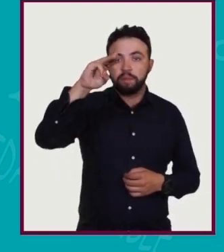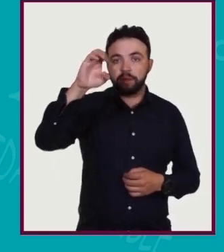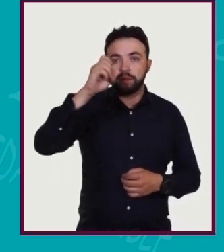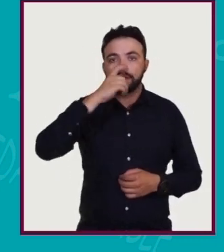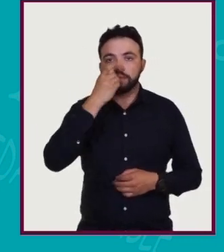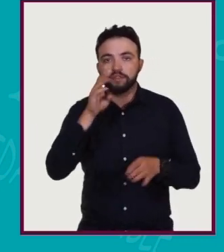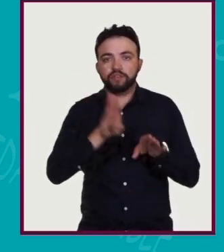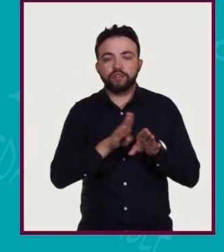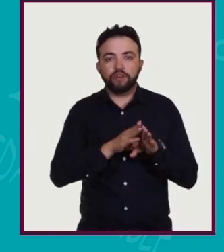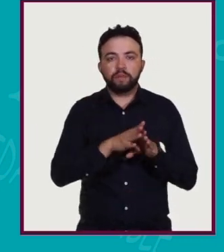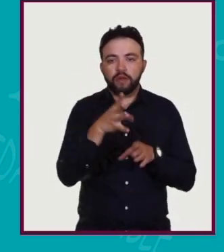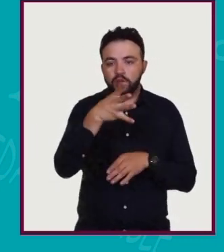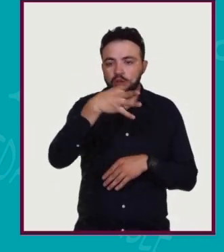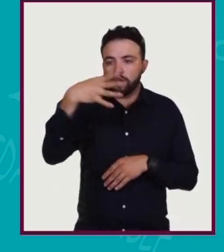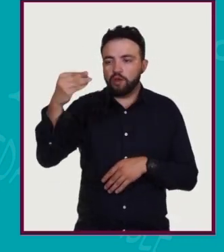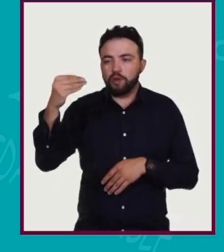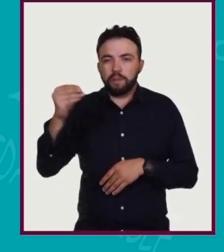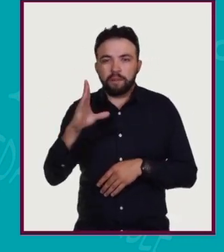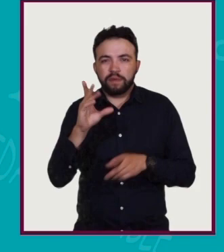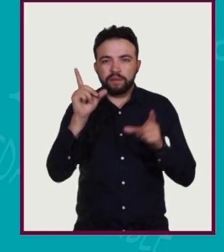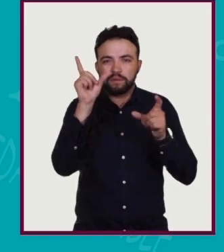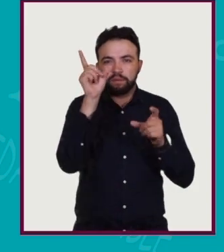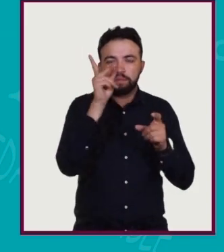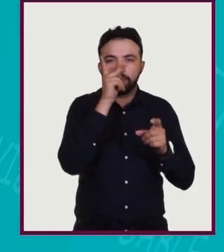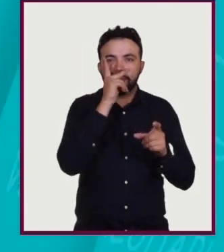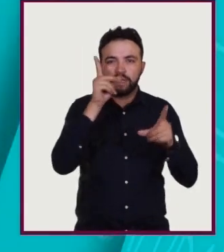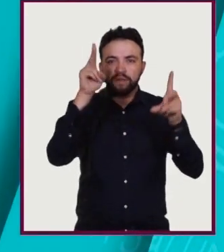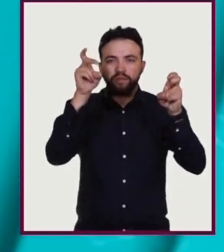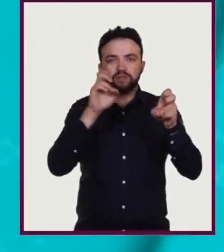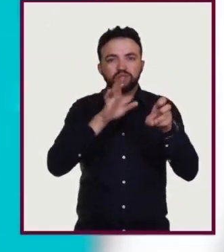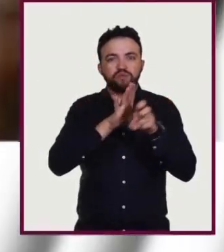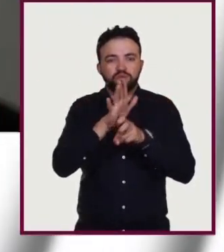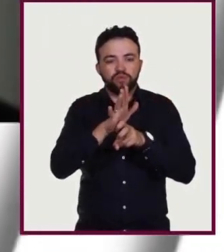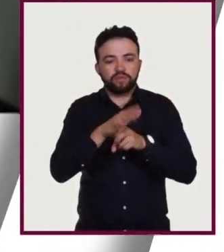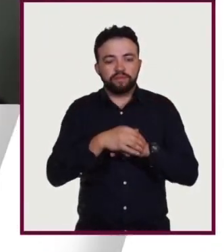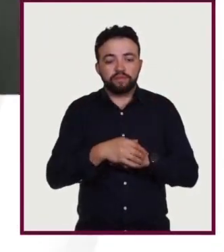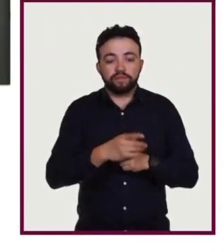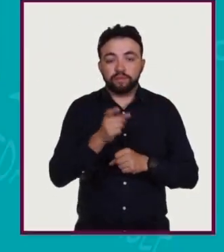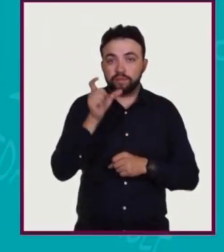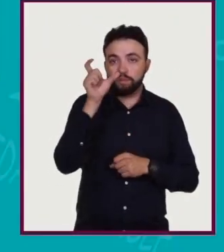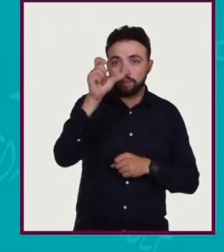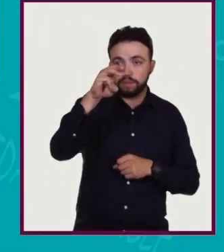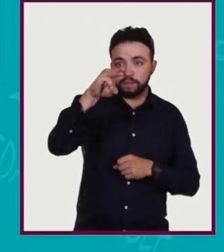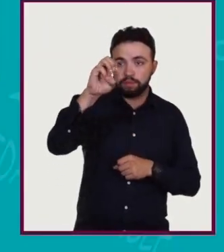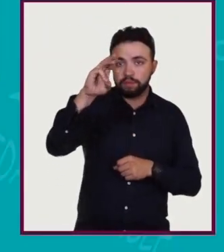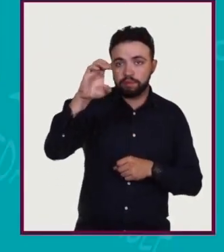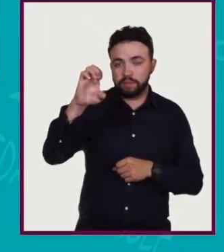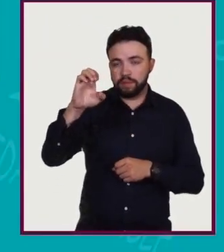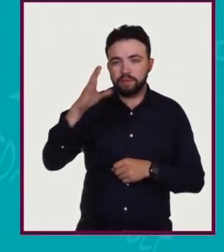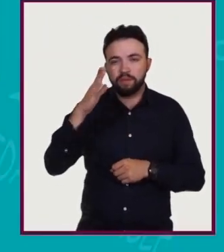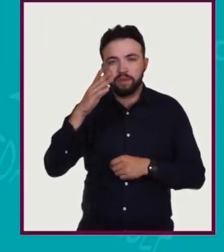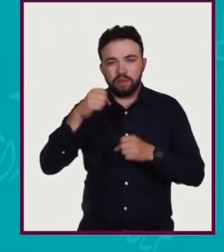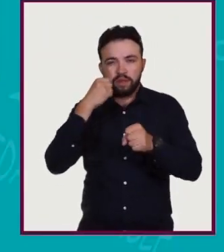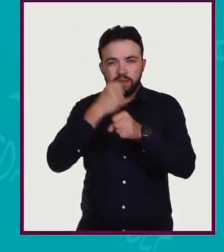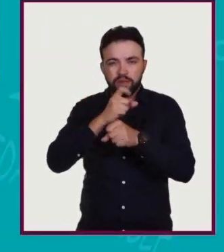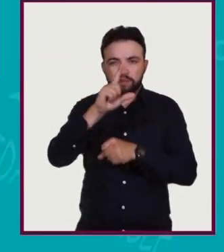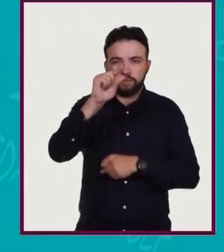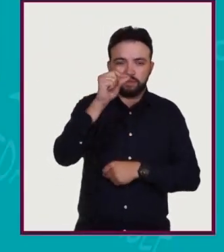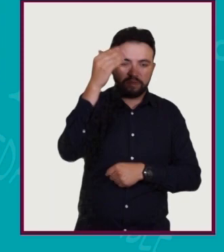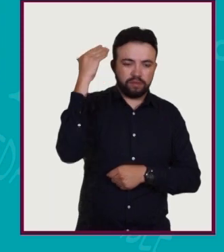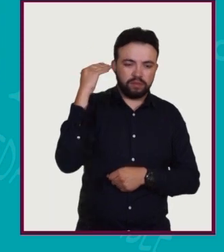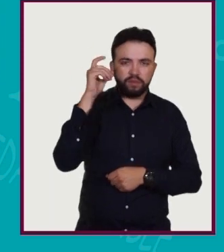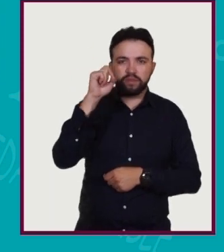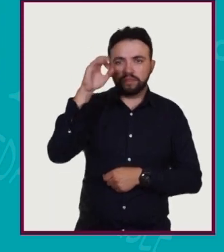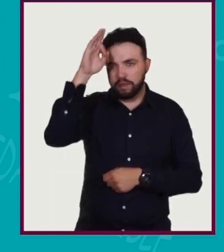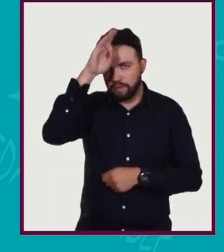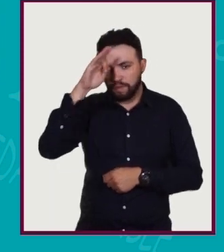transmite por imitación de persona a persona o de generación en generación. El término fue acuñado en los años 70 por el zoólogo y divulgador